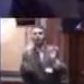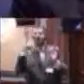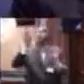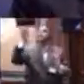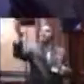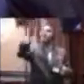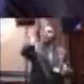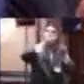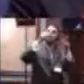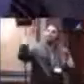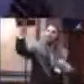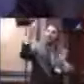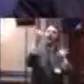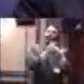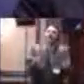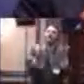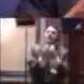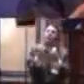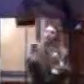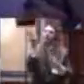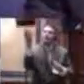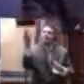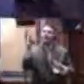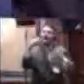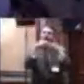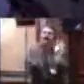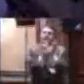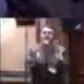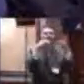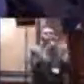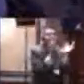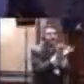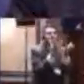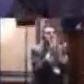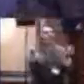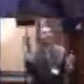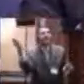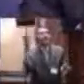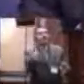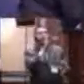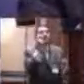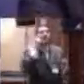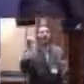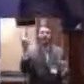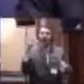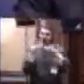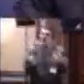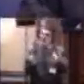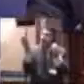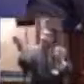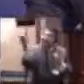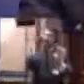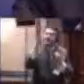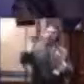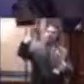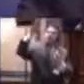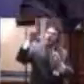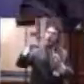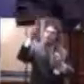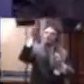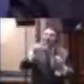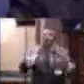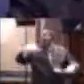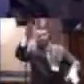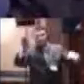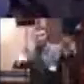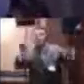partidos y luego eso se va reduciendo porque o bien hay alianzas entre los partidos